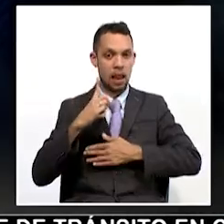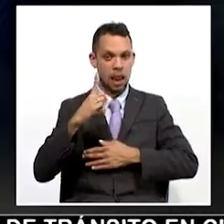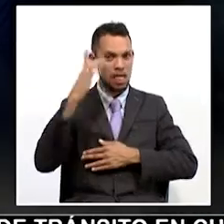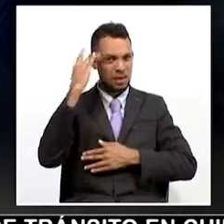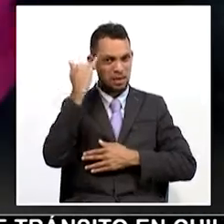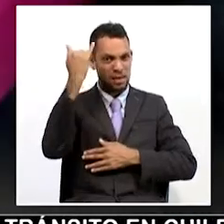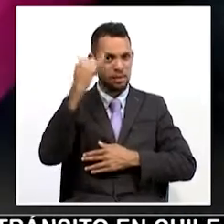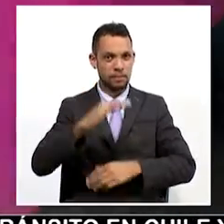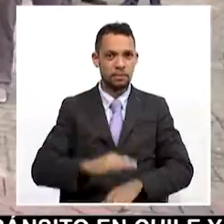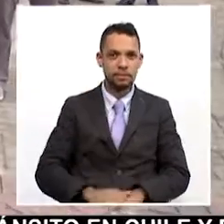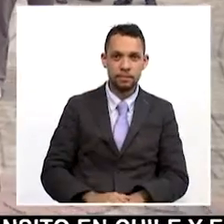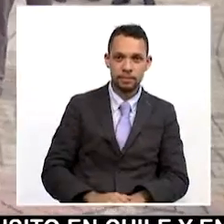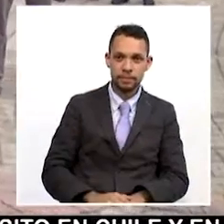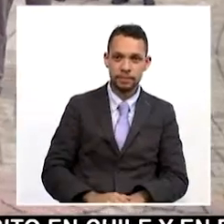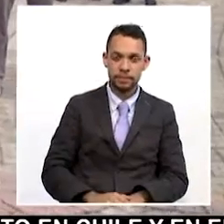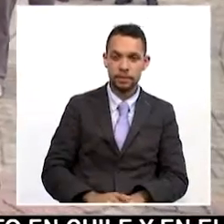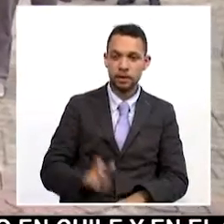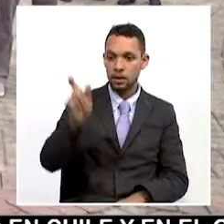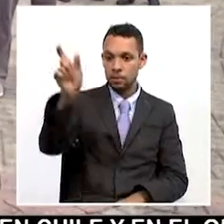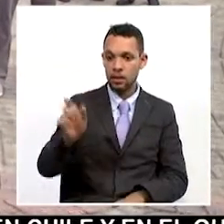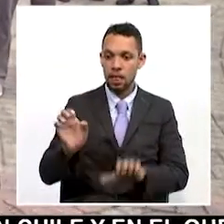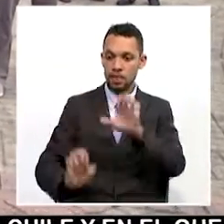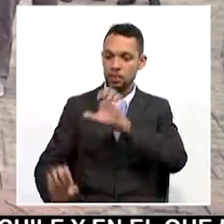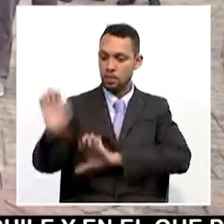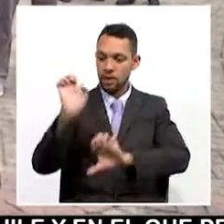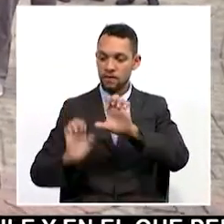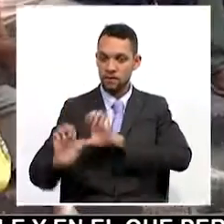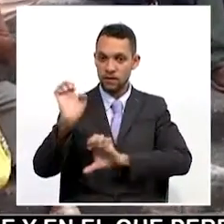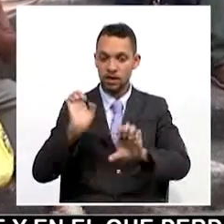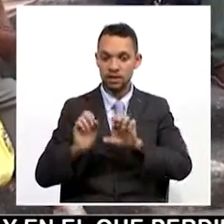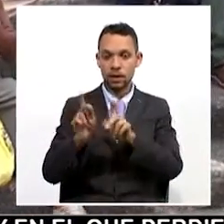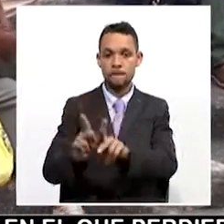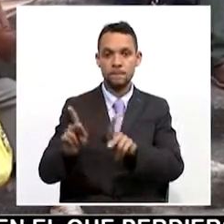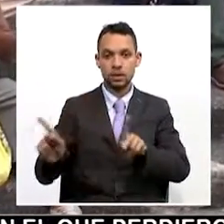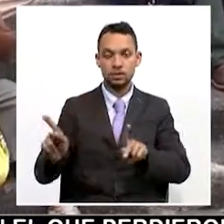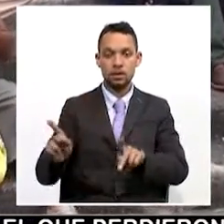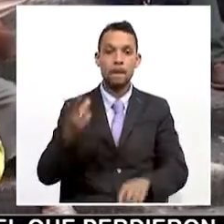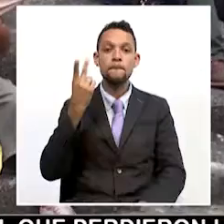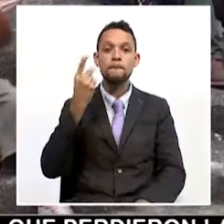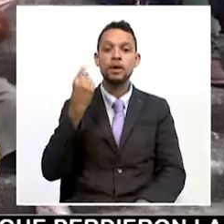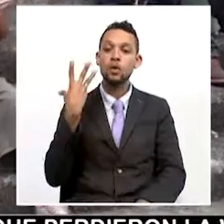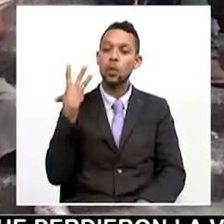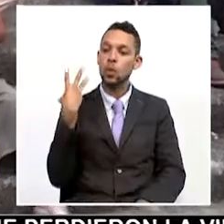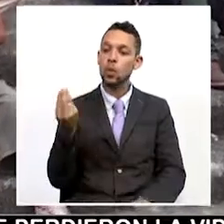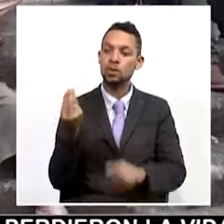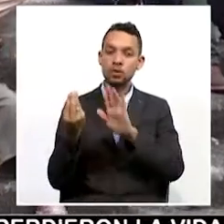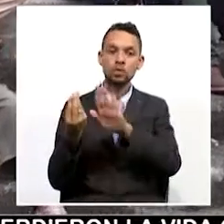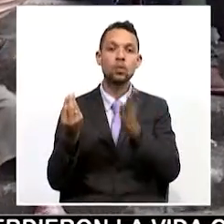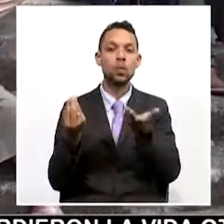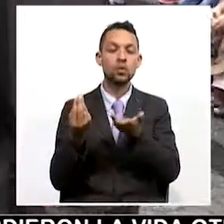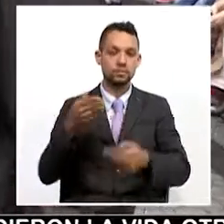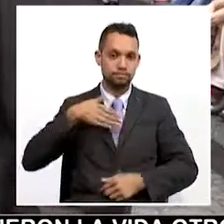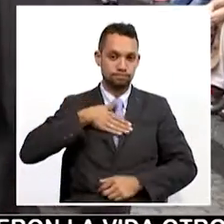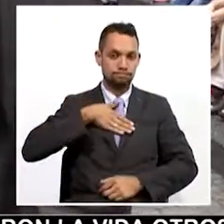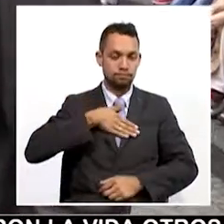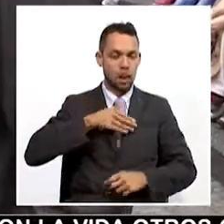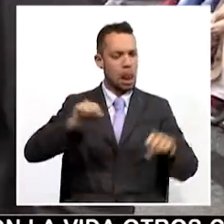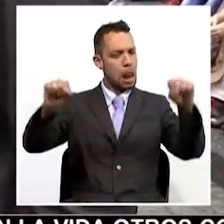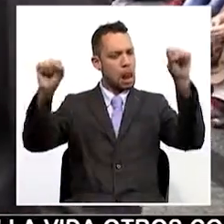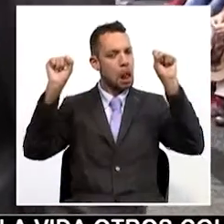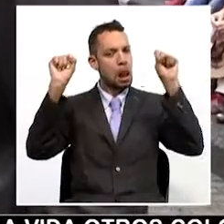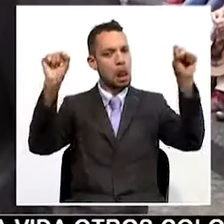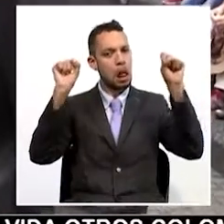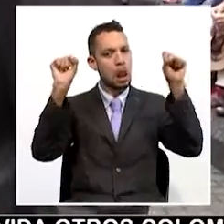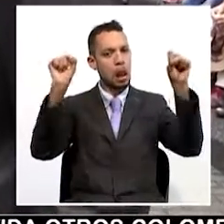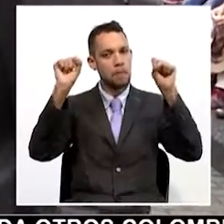propósito. En defensa del patrimonio público, un grupo de pereiranos se dio cita en la plaza principal para protestar en contra